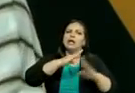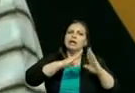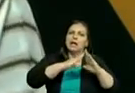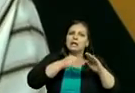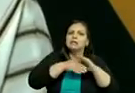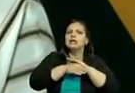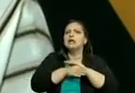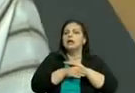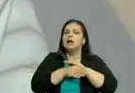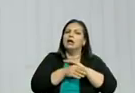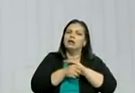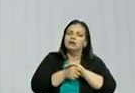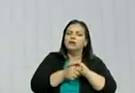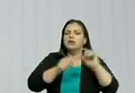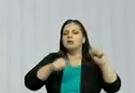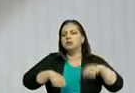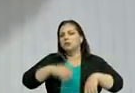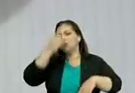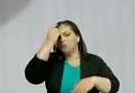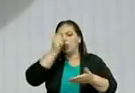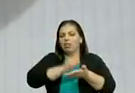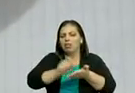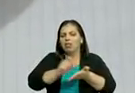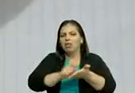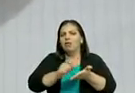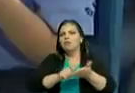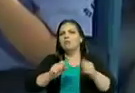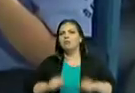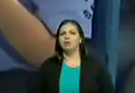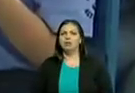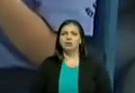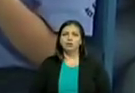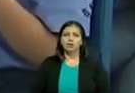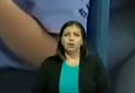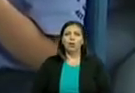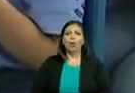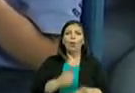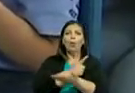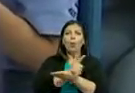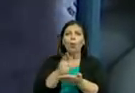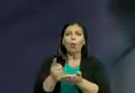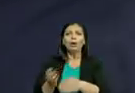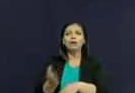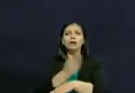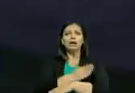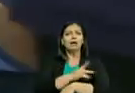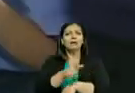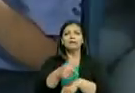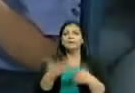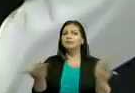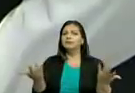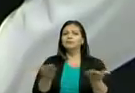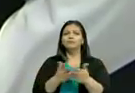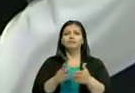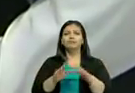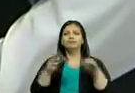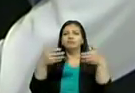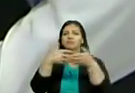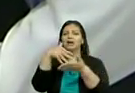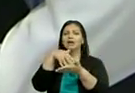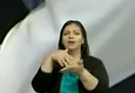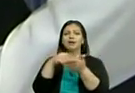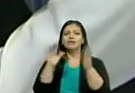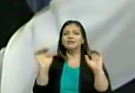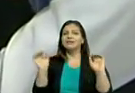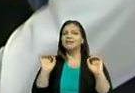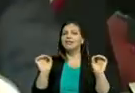su margen de autonomía. Fueron 8 días sin clases y aunque algunos tenían una extraña sensación de asueto obligado en